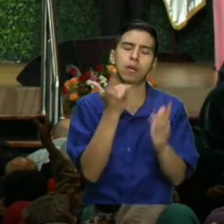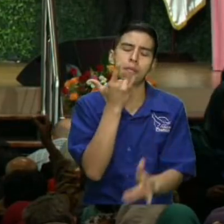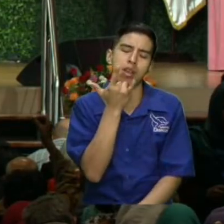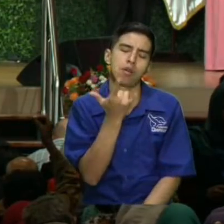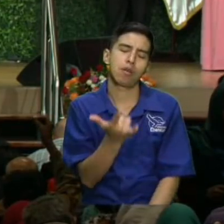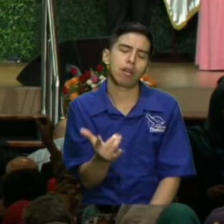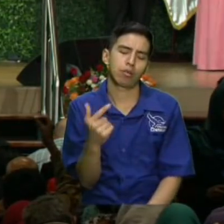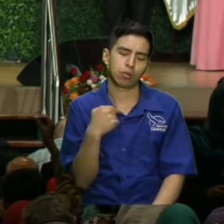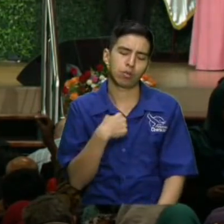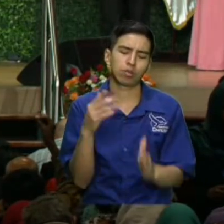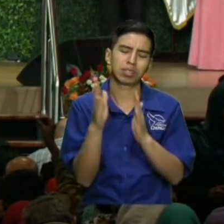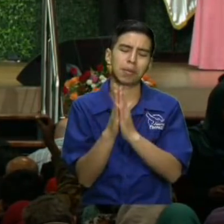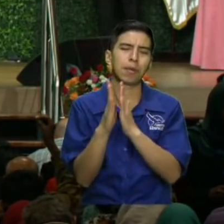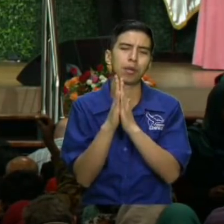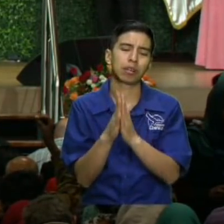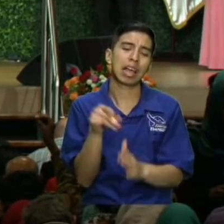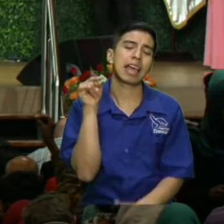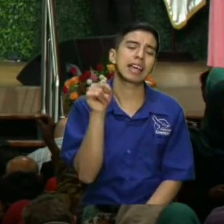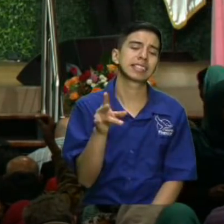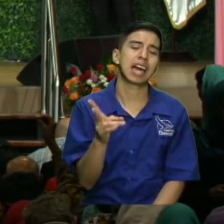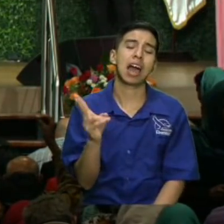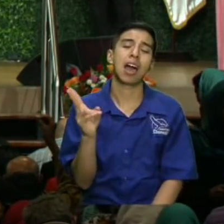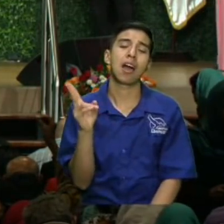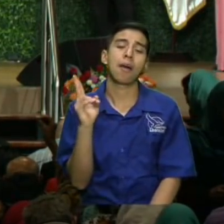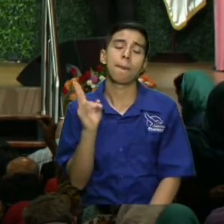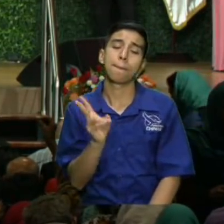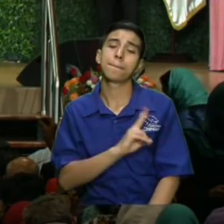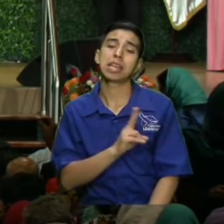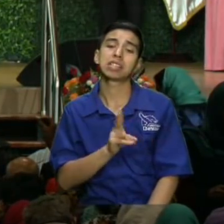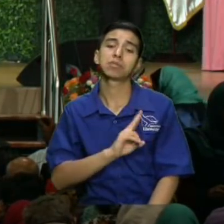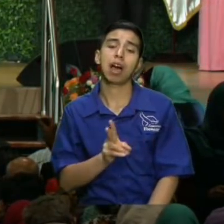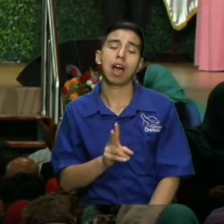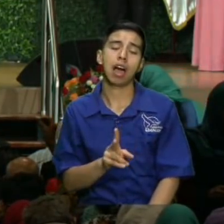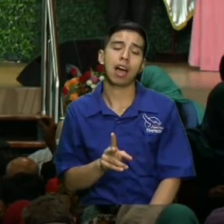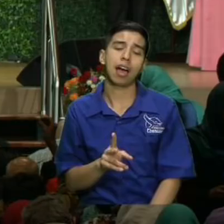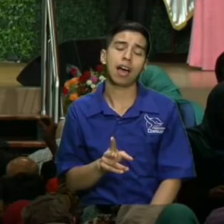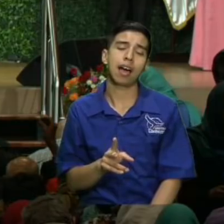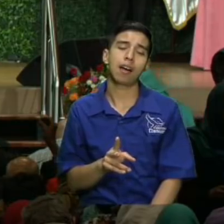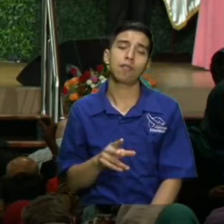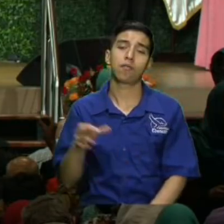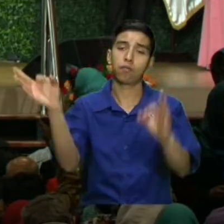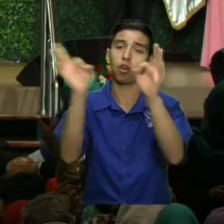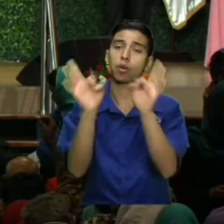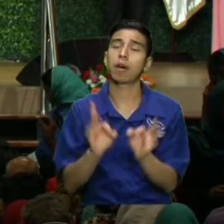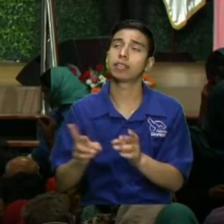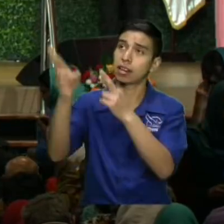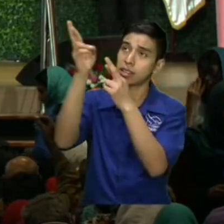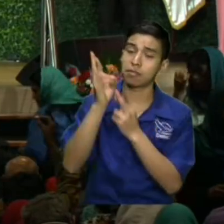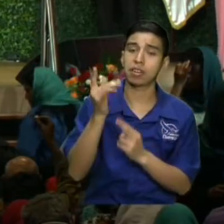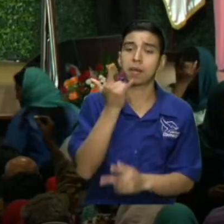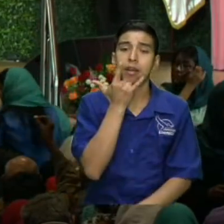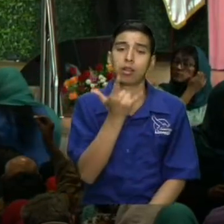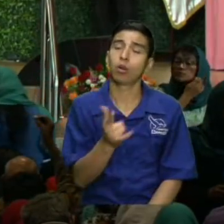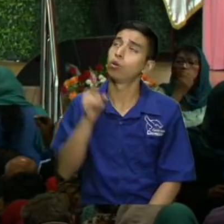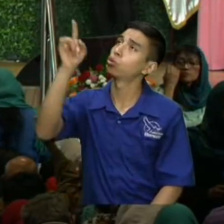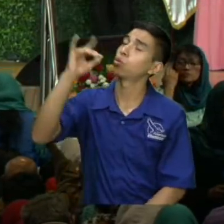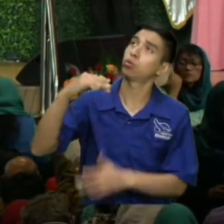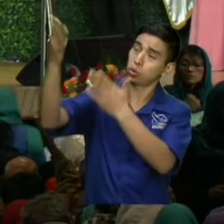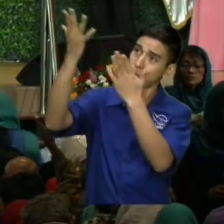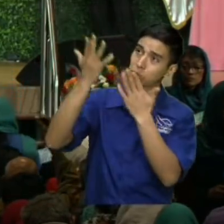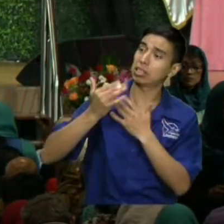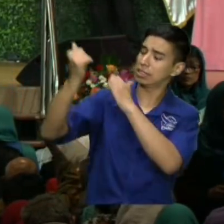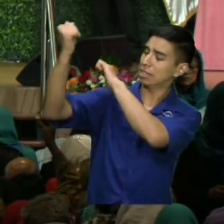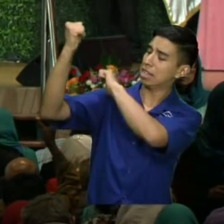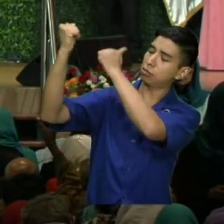Te suplicamos, Señor, que esa misma, ese mismo recibir el perdón, también tú nos des la autoridad